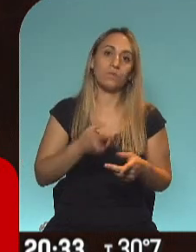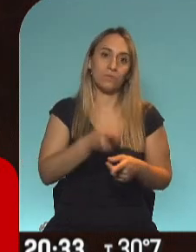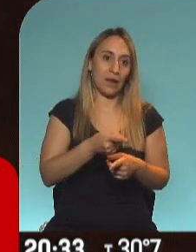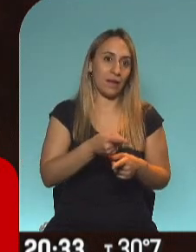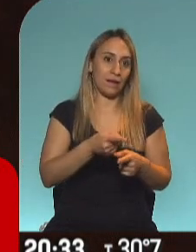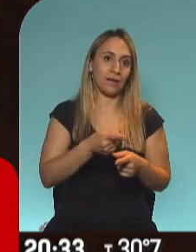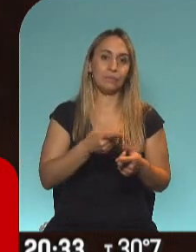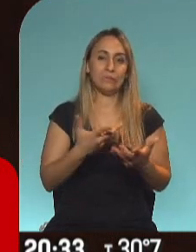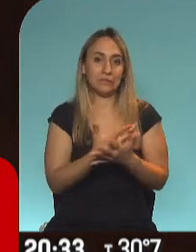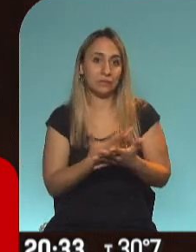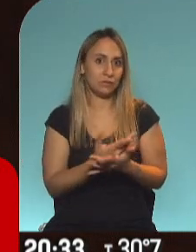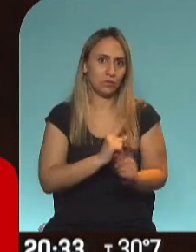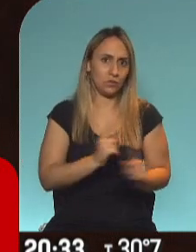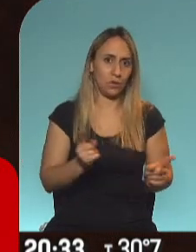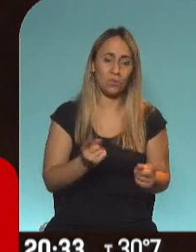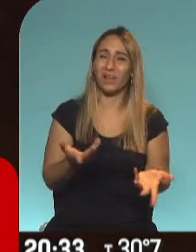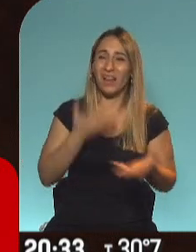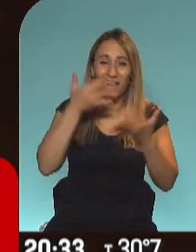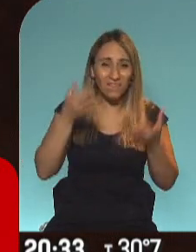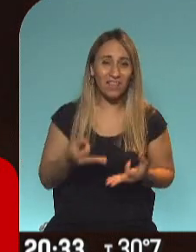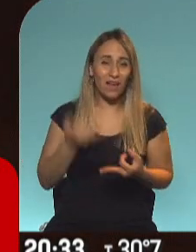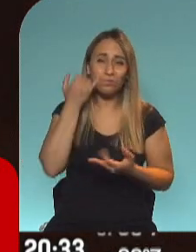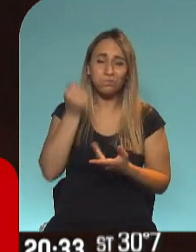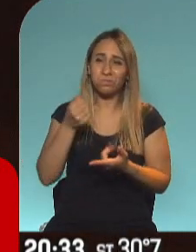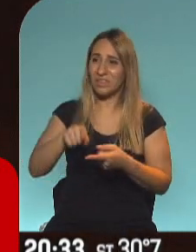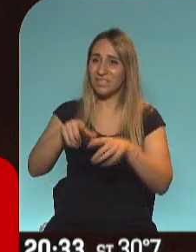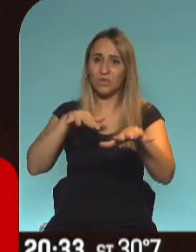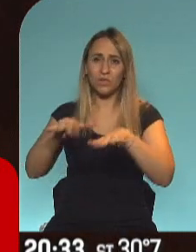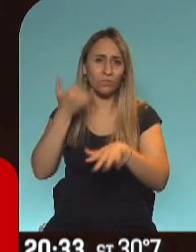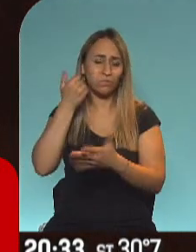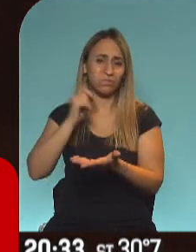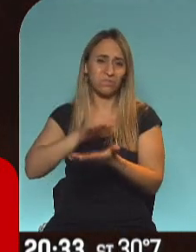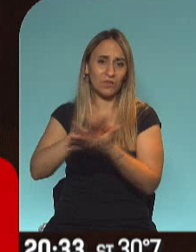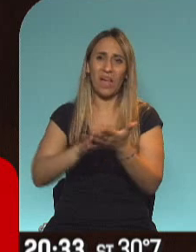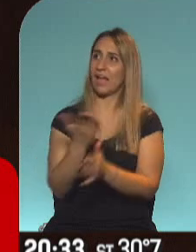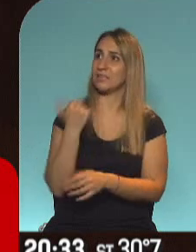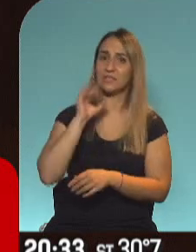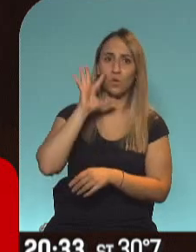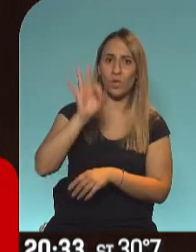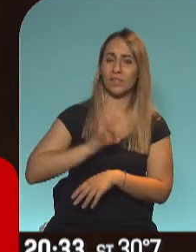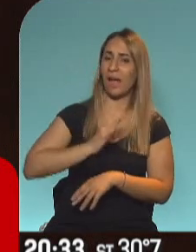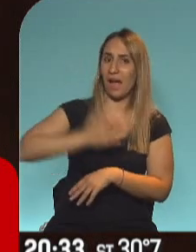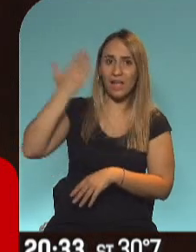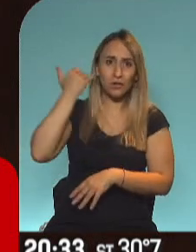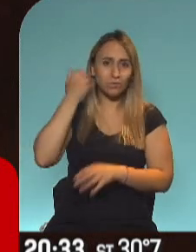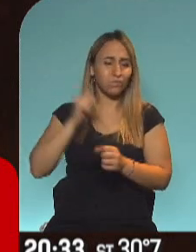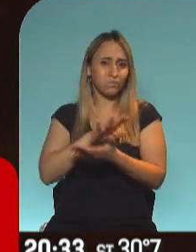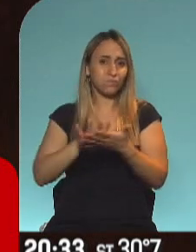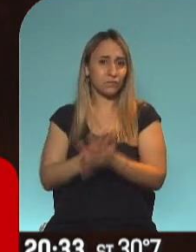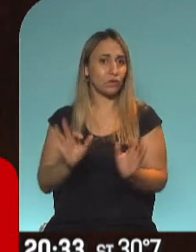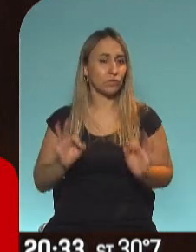todavía hoy, en un mundo que ya no las tiene más, porque esto está resuelto hace 50 años en el primer mundo. O sea, de manera que nosotros no